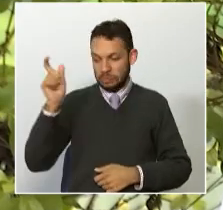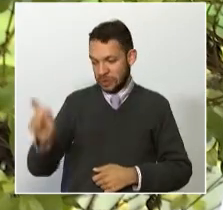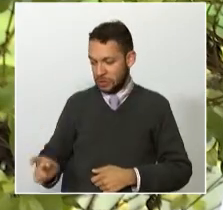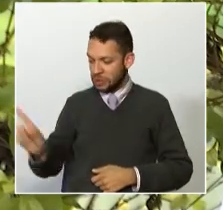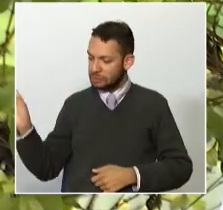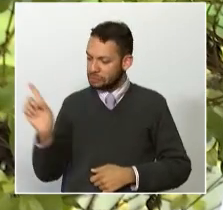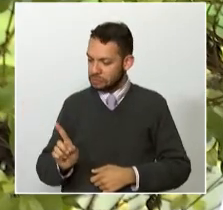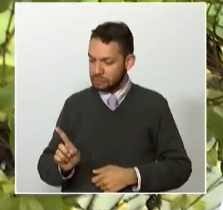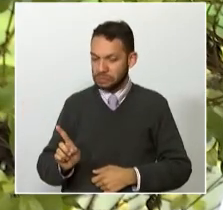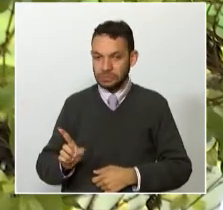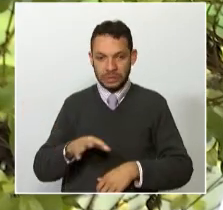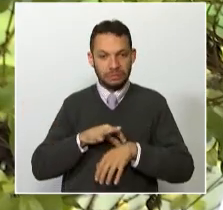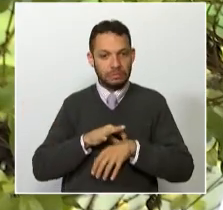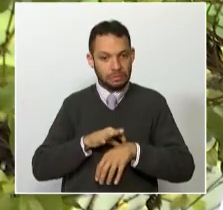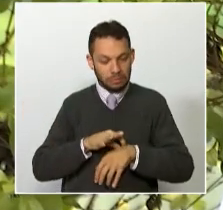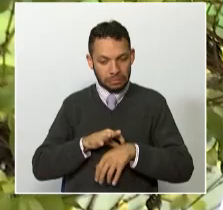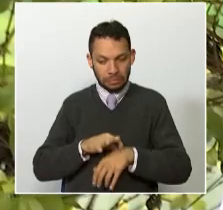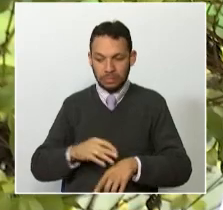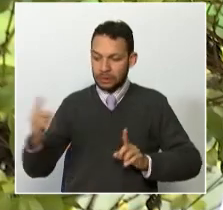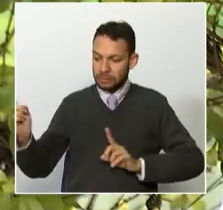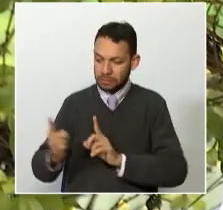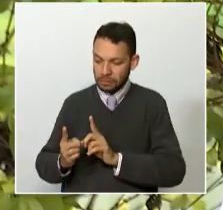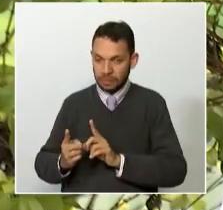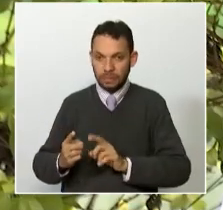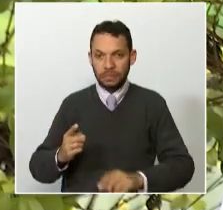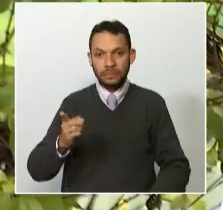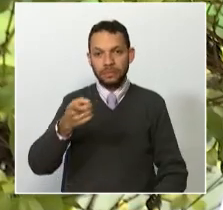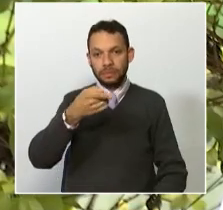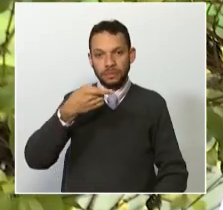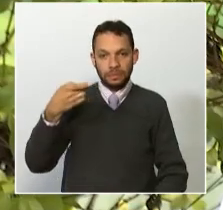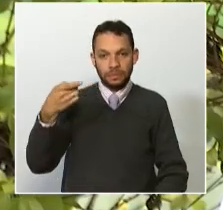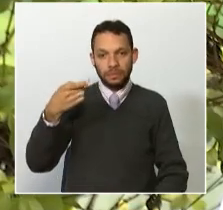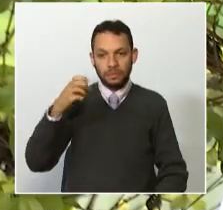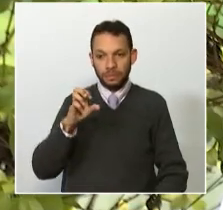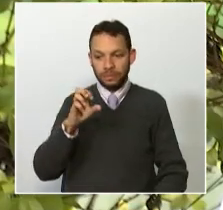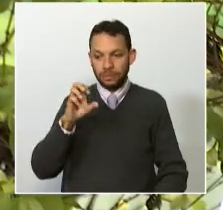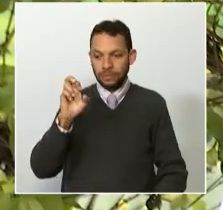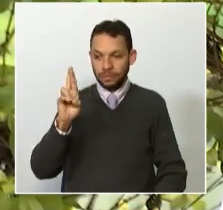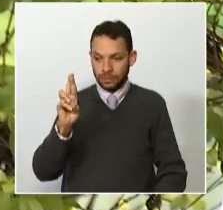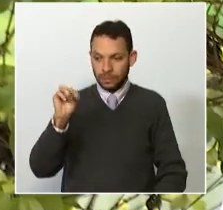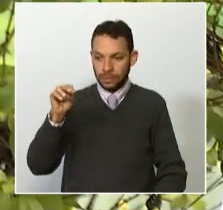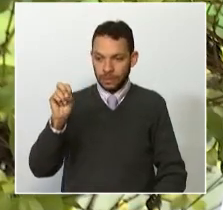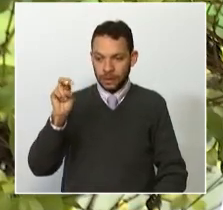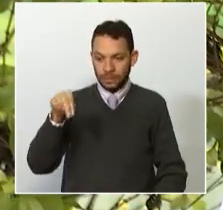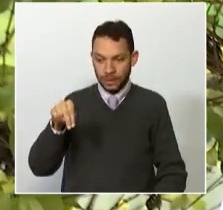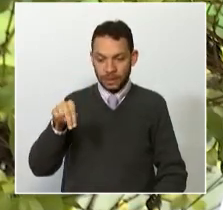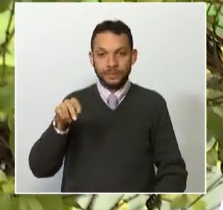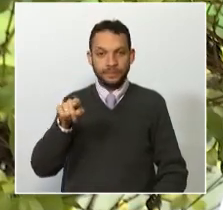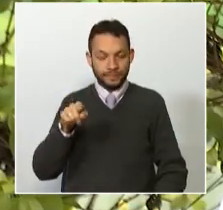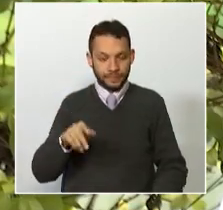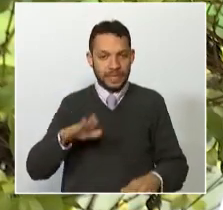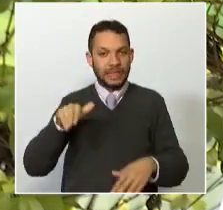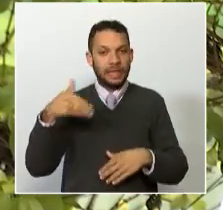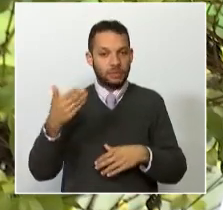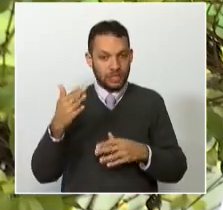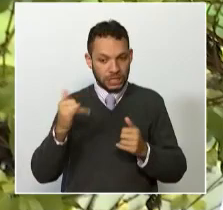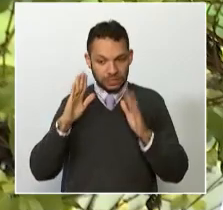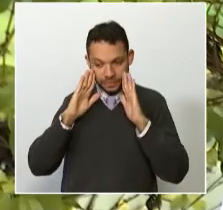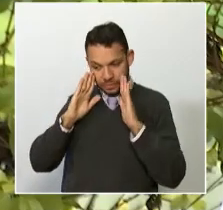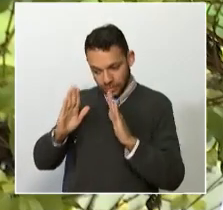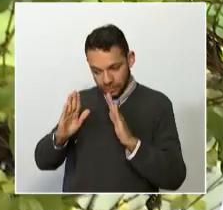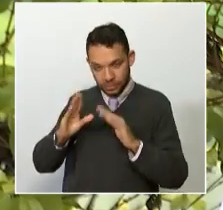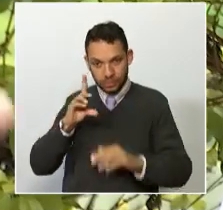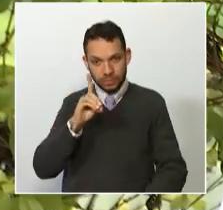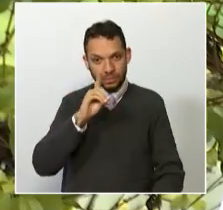paciente a consulta y la atendió el doctor Germán Ruiz Bolívar. Pero después de que la atienden él, así como la atiende el